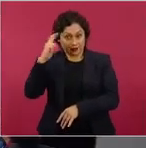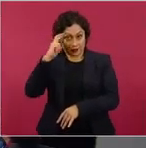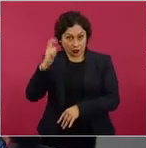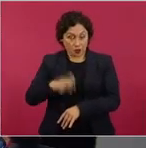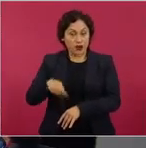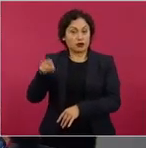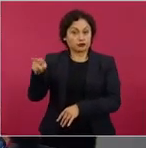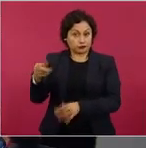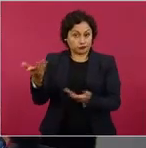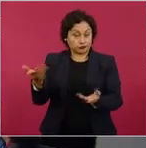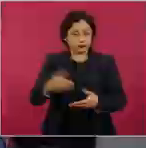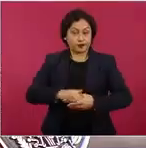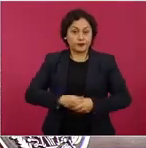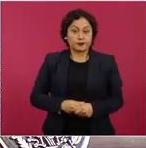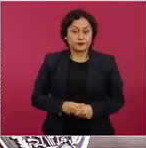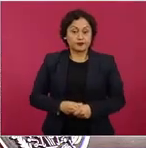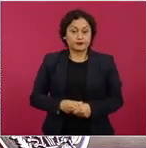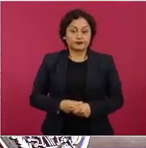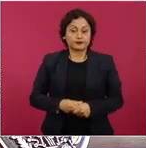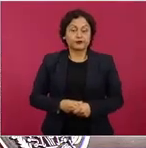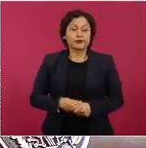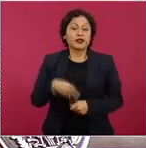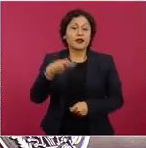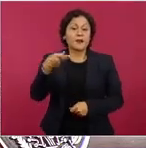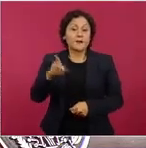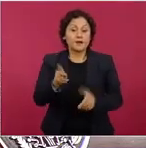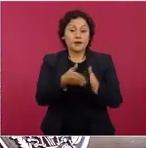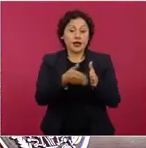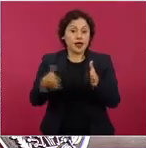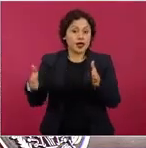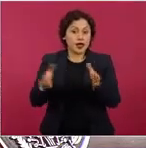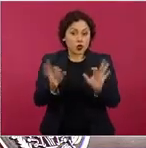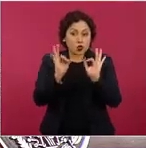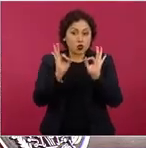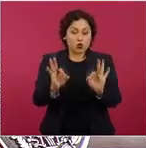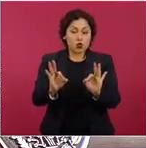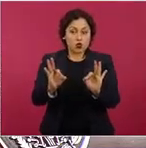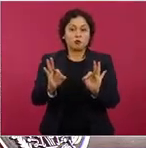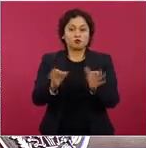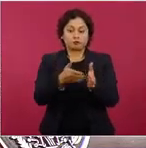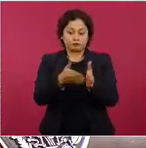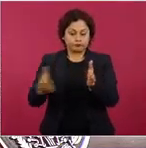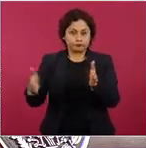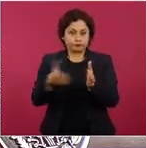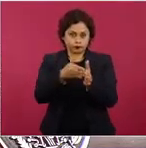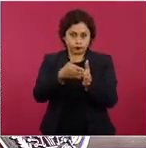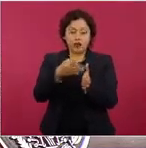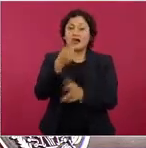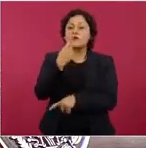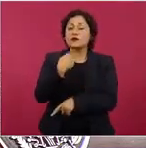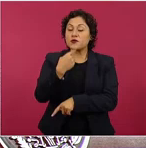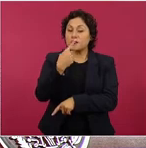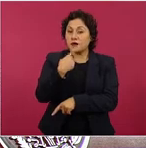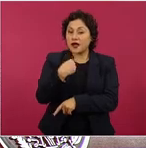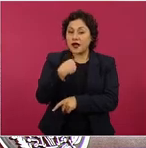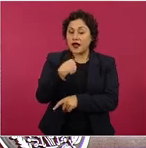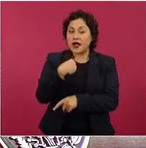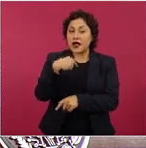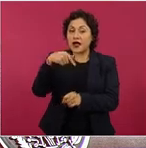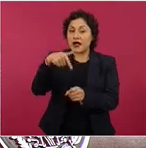26.99 en la Miguel Hidalgo, cuando el promedio de la premium, ya lo